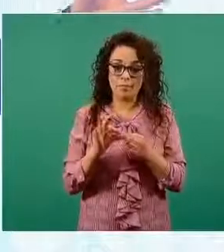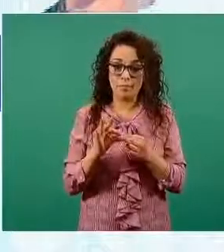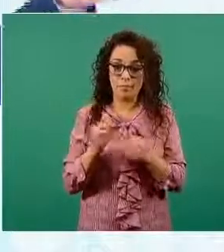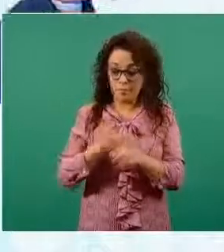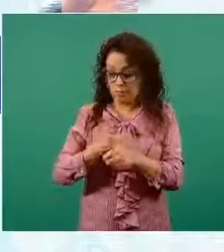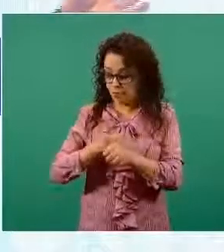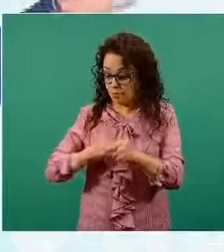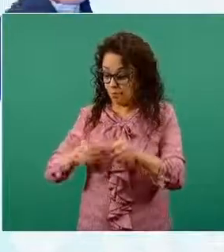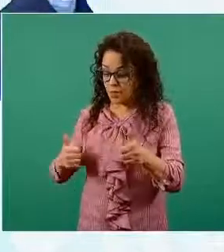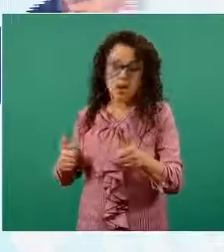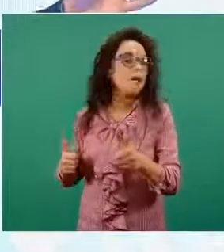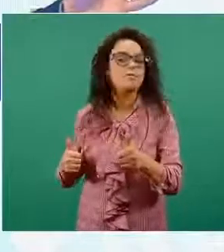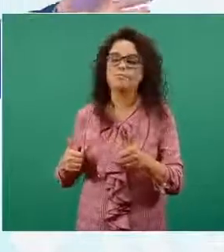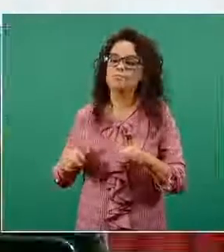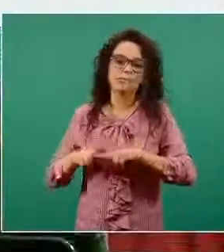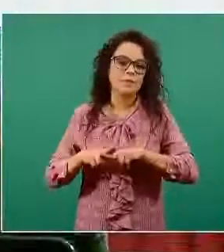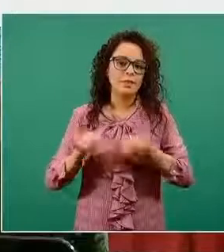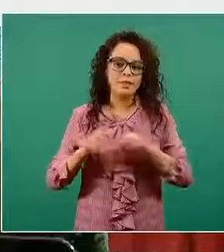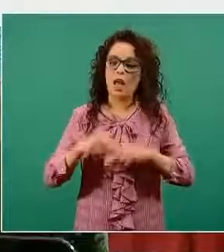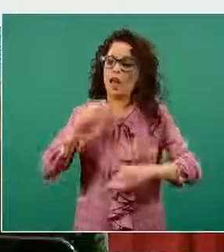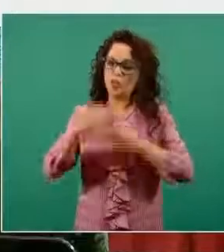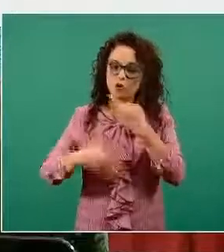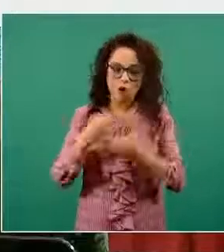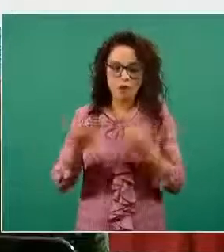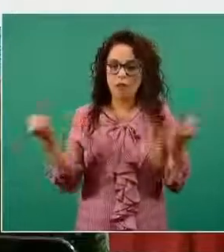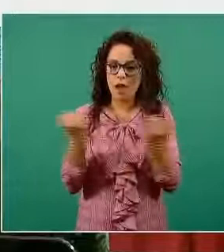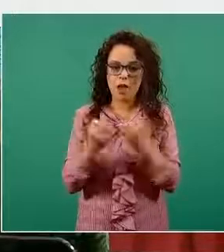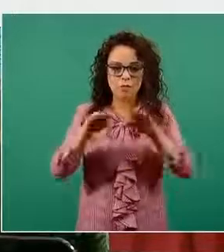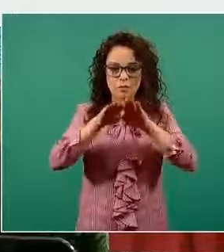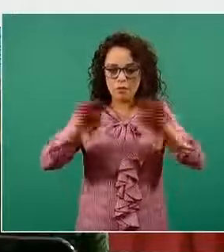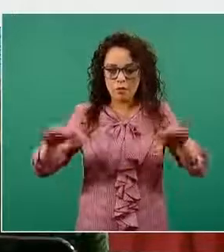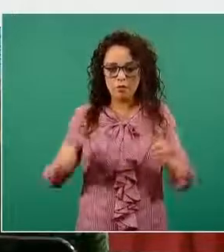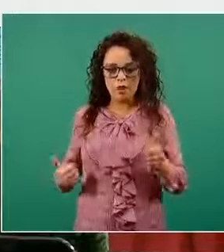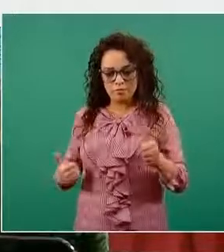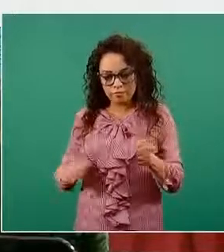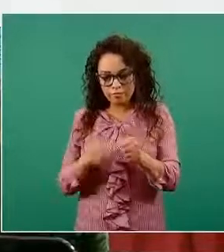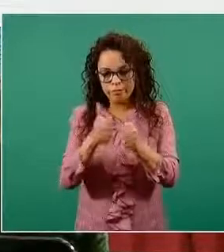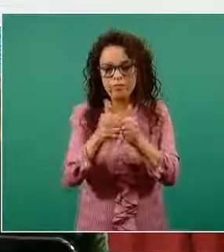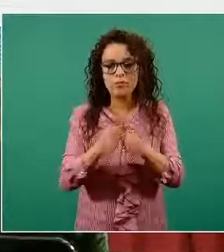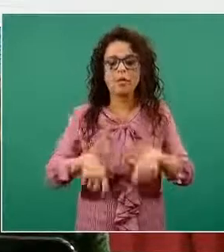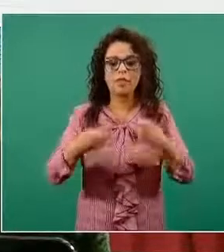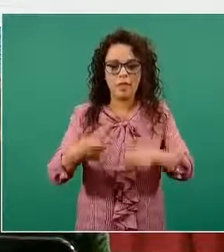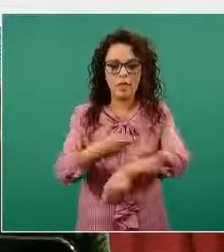que nadie se quede de lado. La siguiente, por favor.